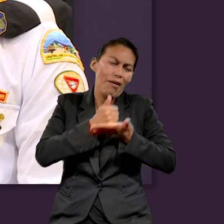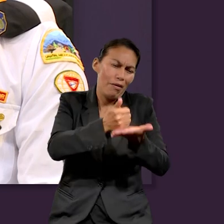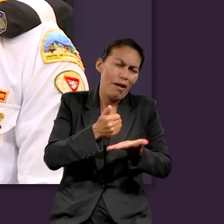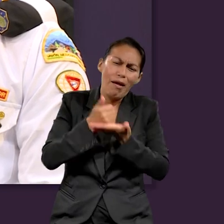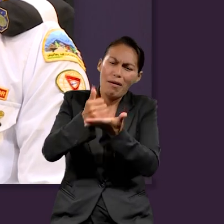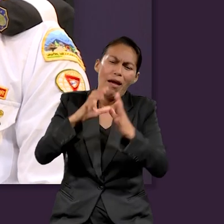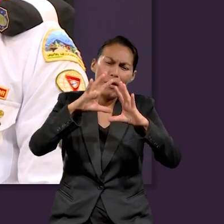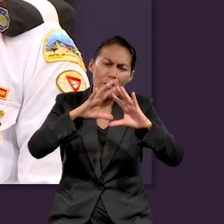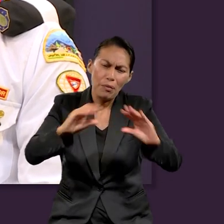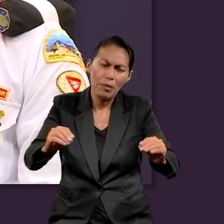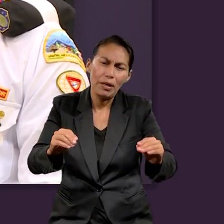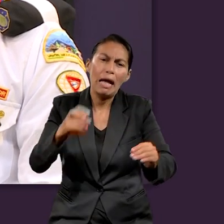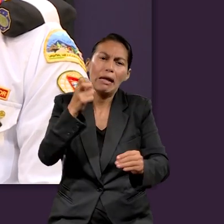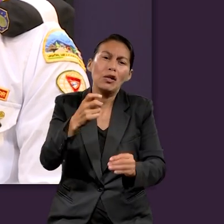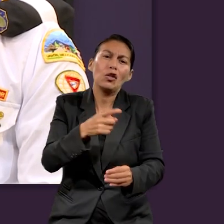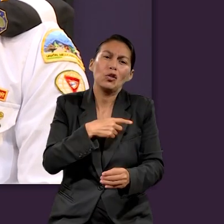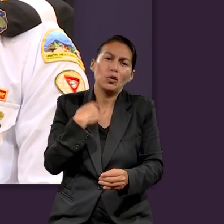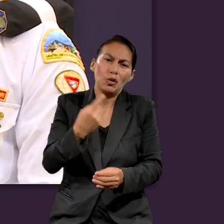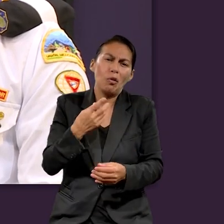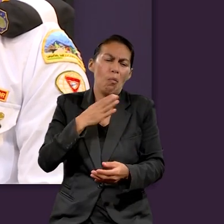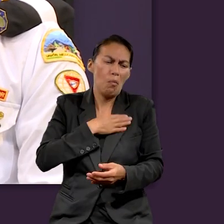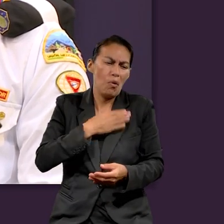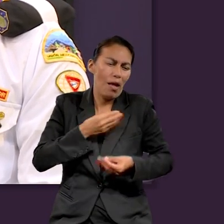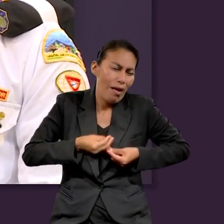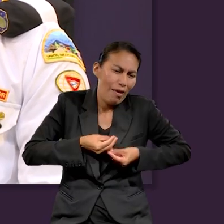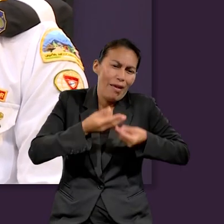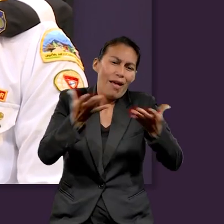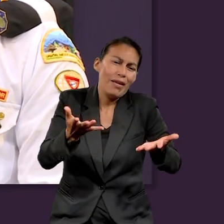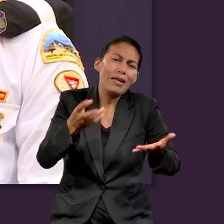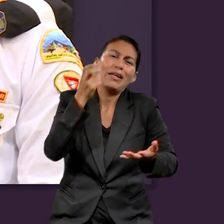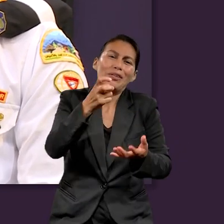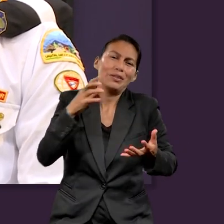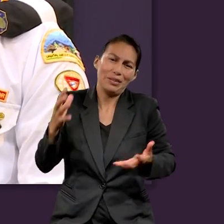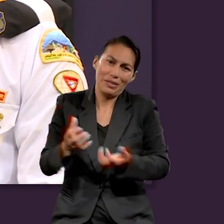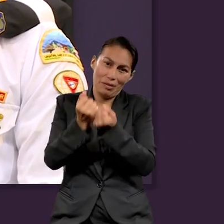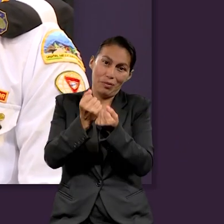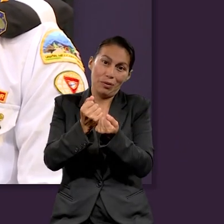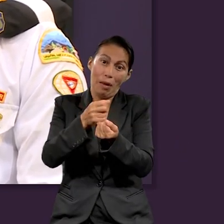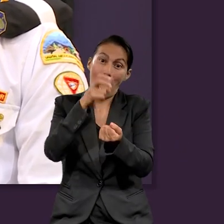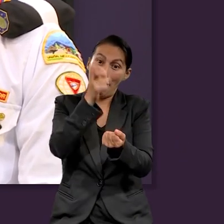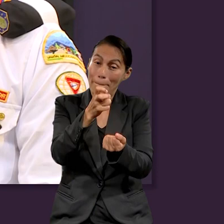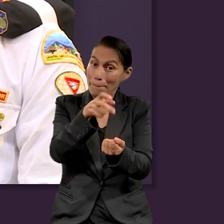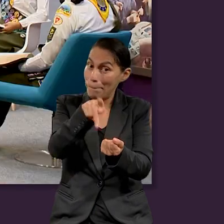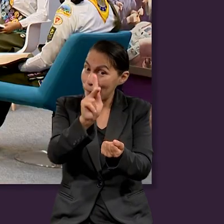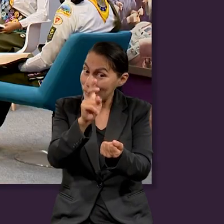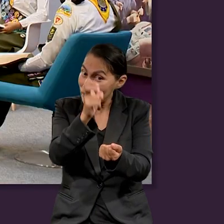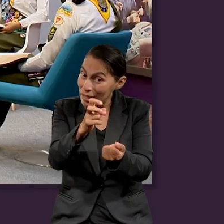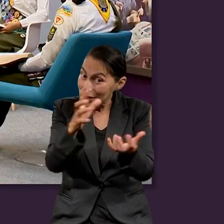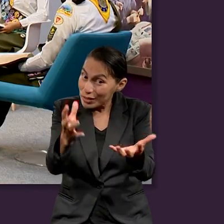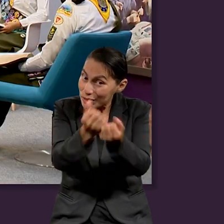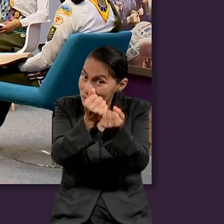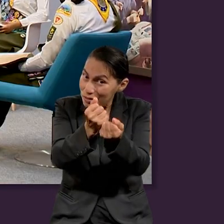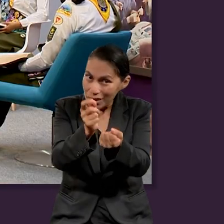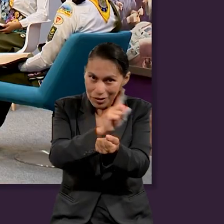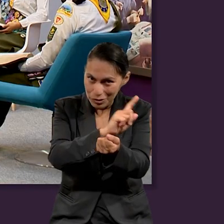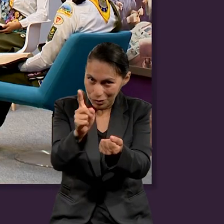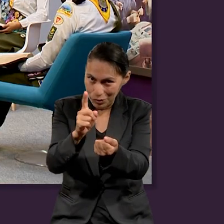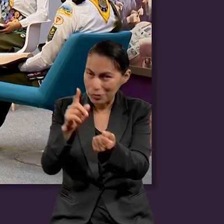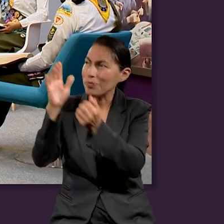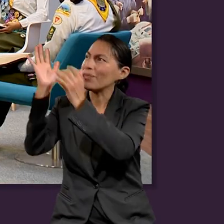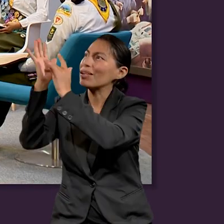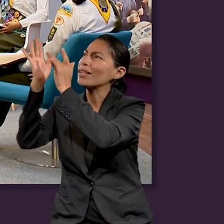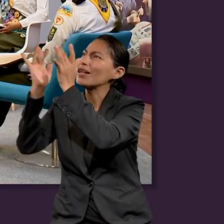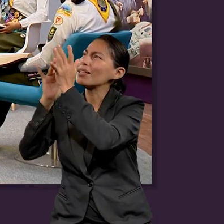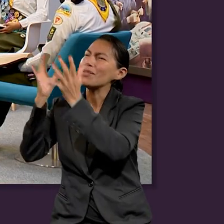Era ese entonces es necesario que nosotros hagamos también actos de bondad para poder cesarnos pero los actos de bondad no